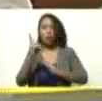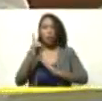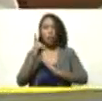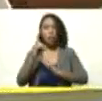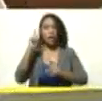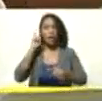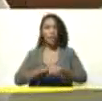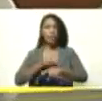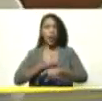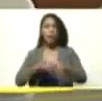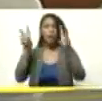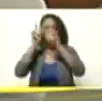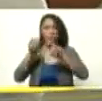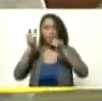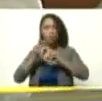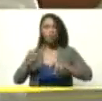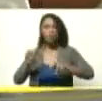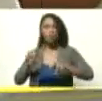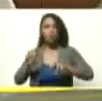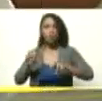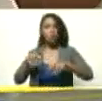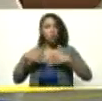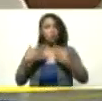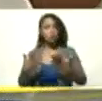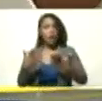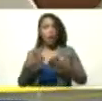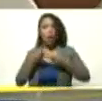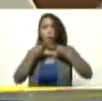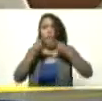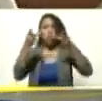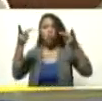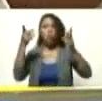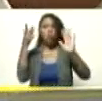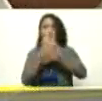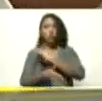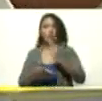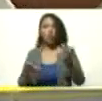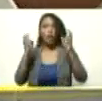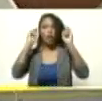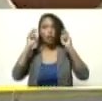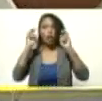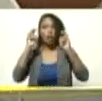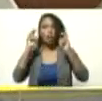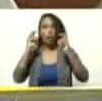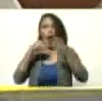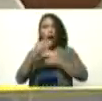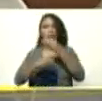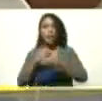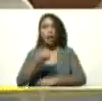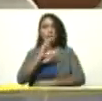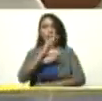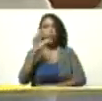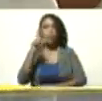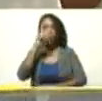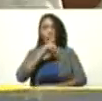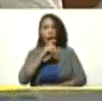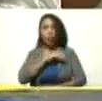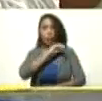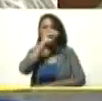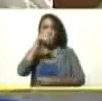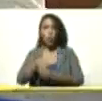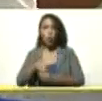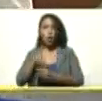de investigación, de difusión sobre la materia a abordar, que son 300 años de colonialismo y